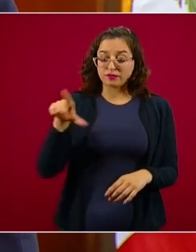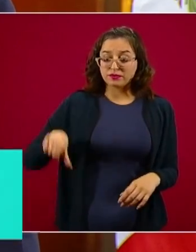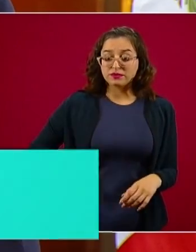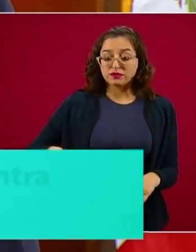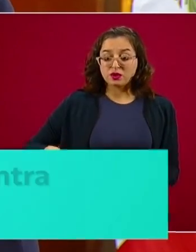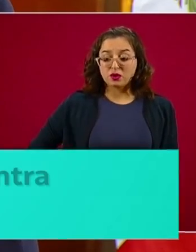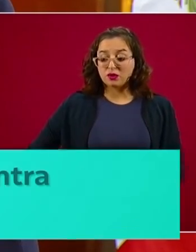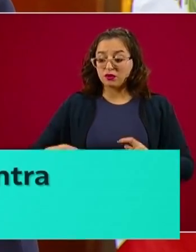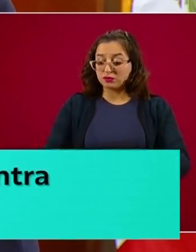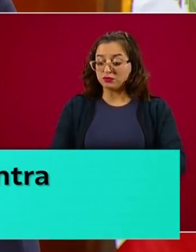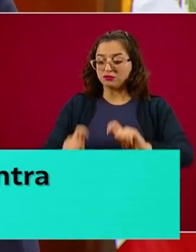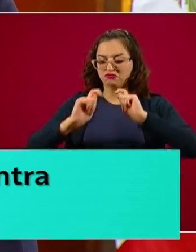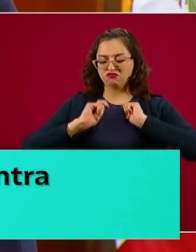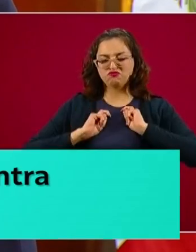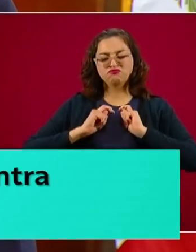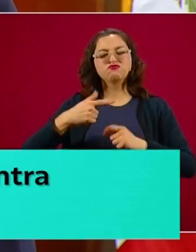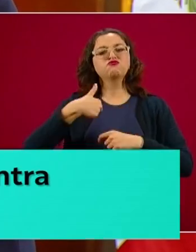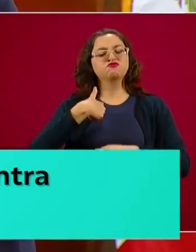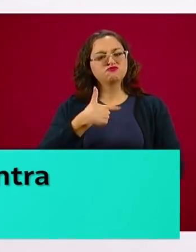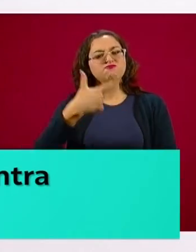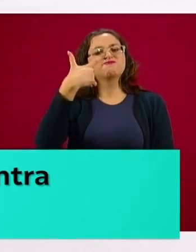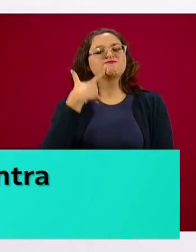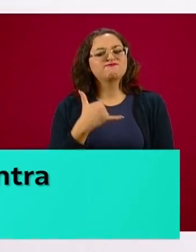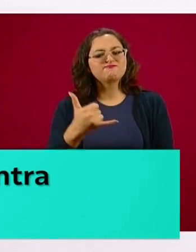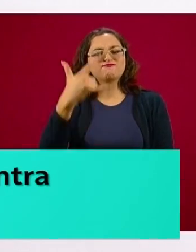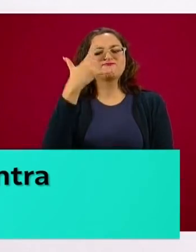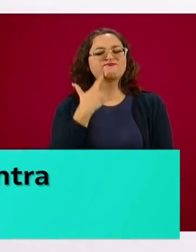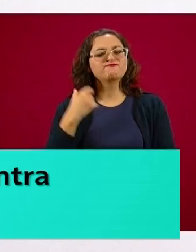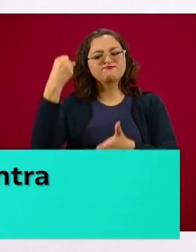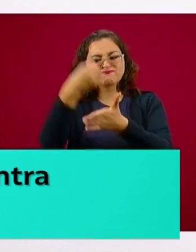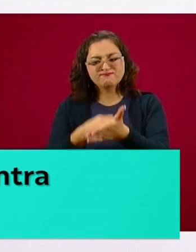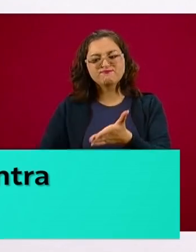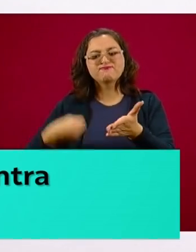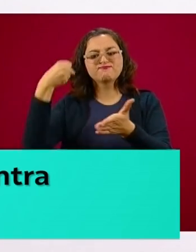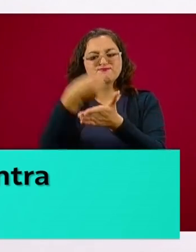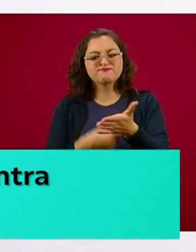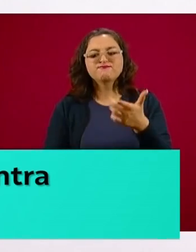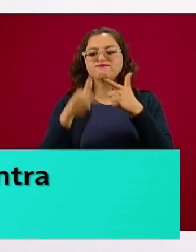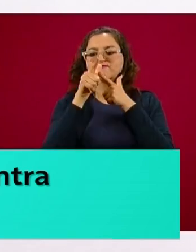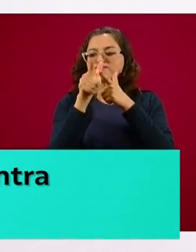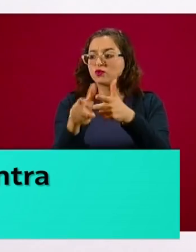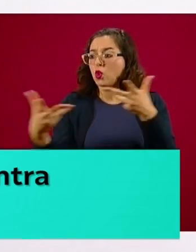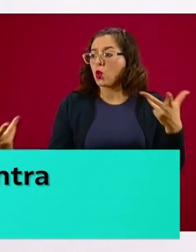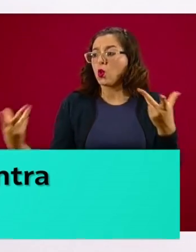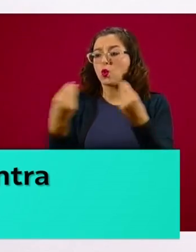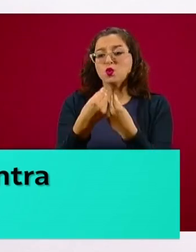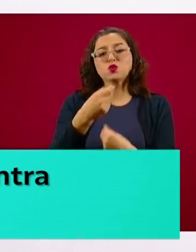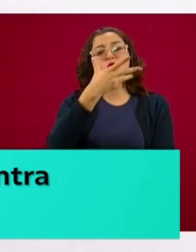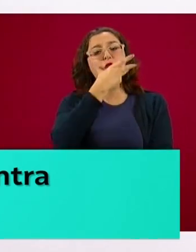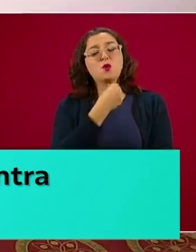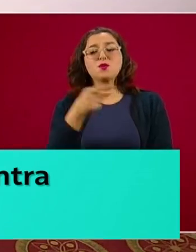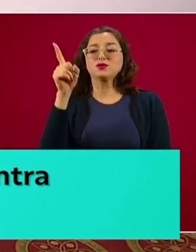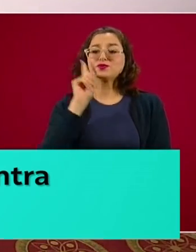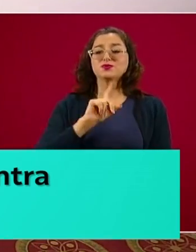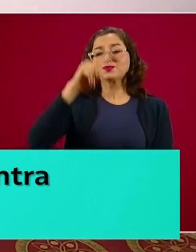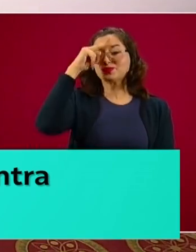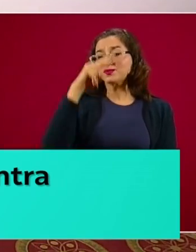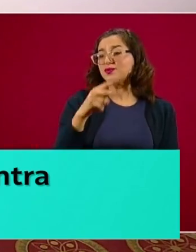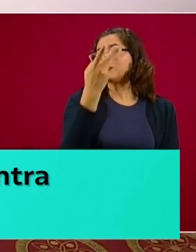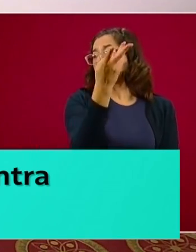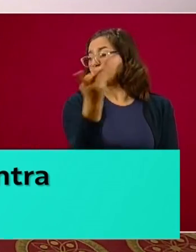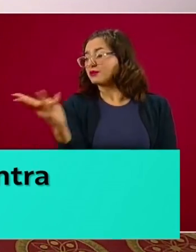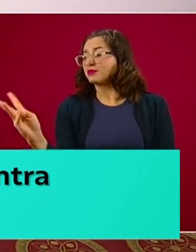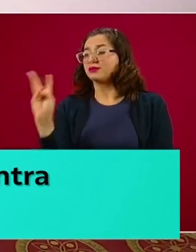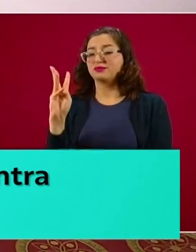de una nueva forma de hacer política pues se habrá terminado con las principales reformas legales y asentadas en la conciencia ciudadana